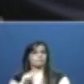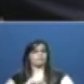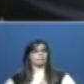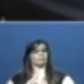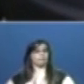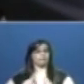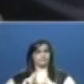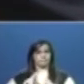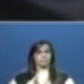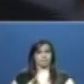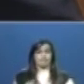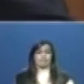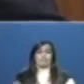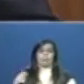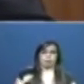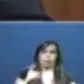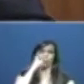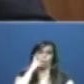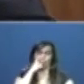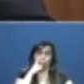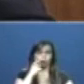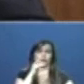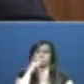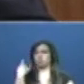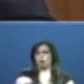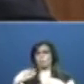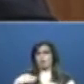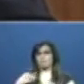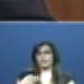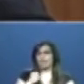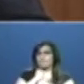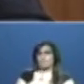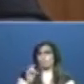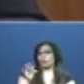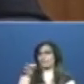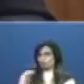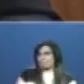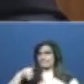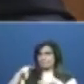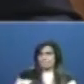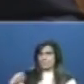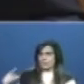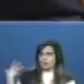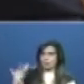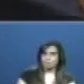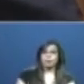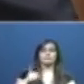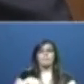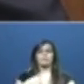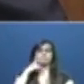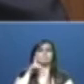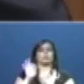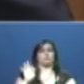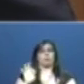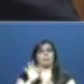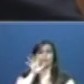actual de junio tradicionalmente positivo para el empleo pero que debe valorarse también con cautela por el factor de estacionalidad